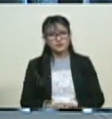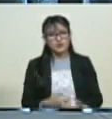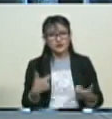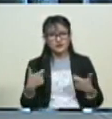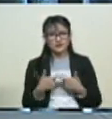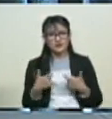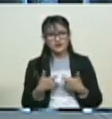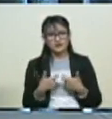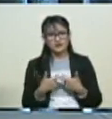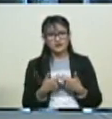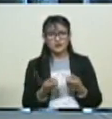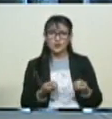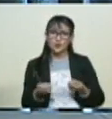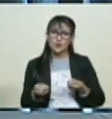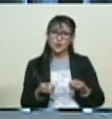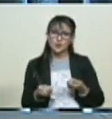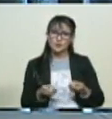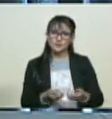económica